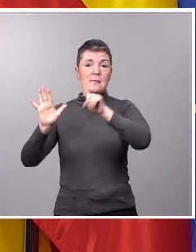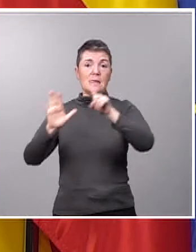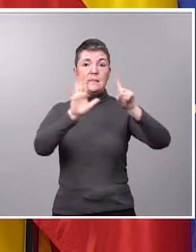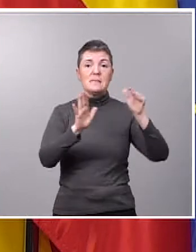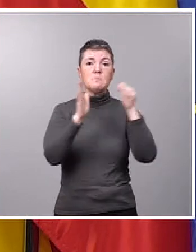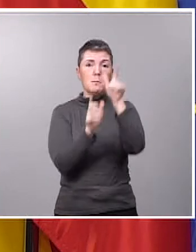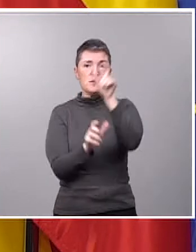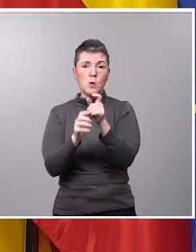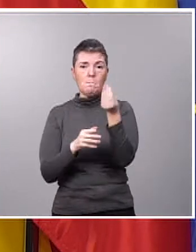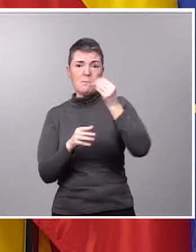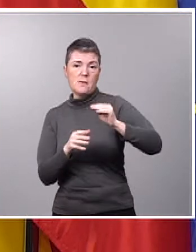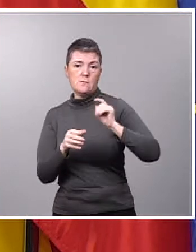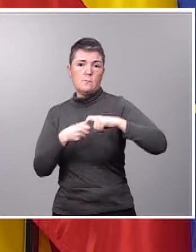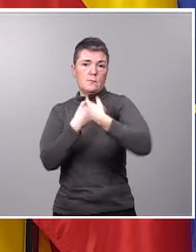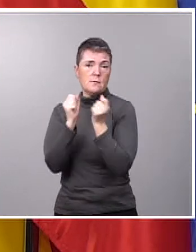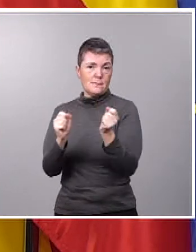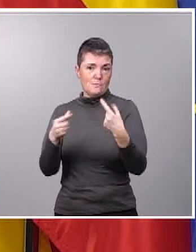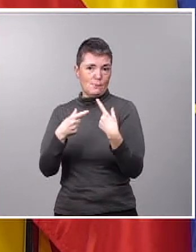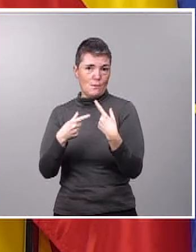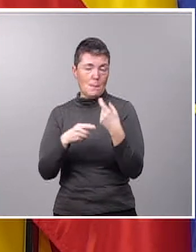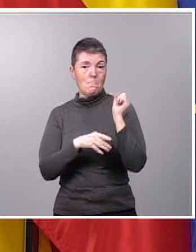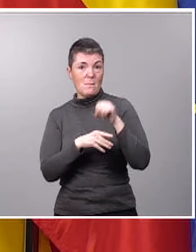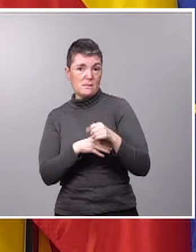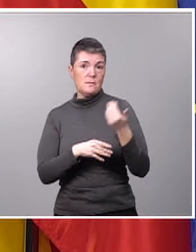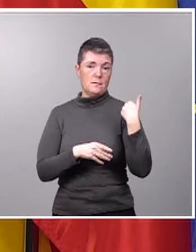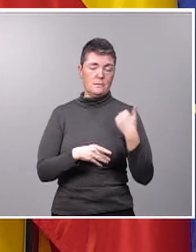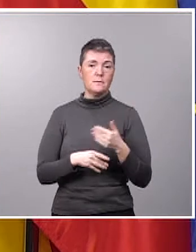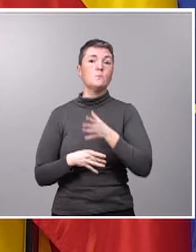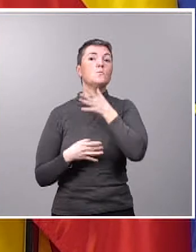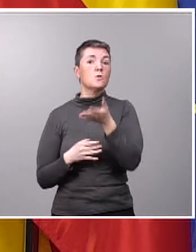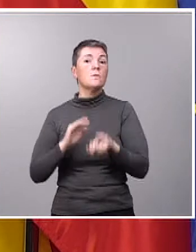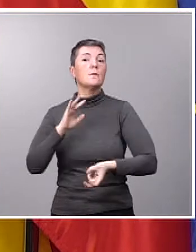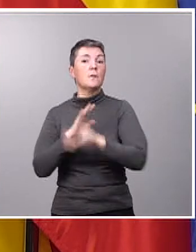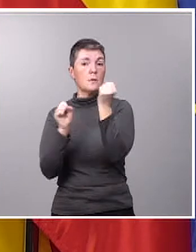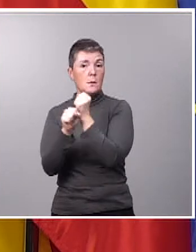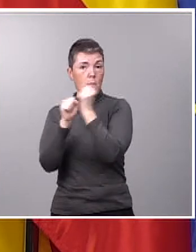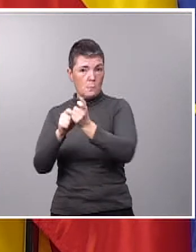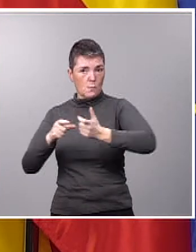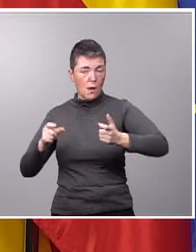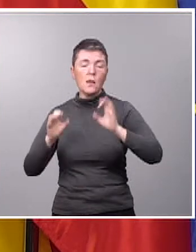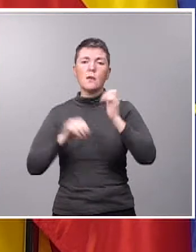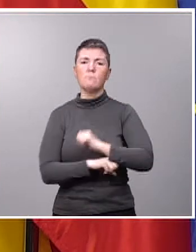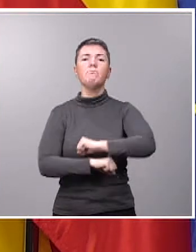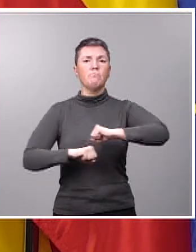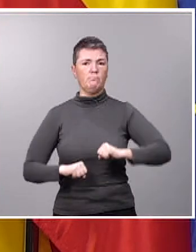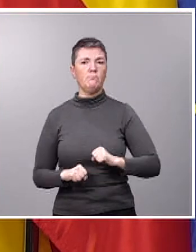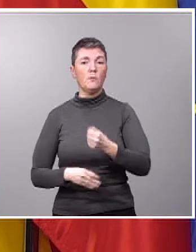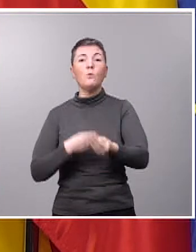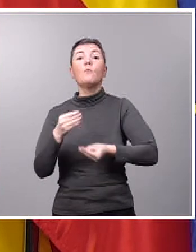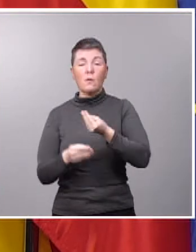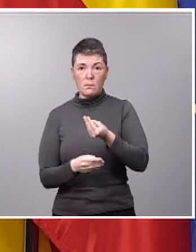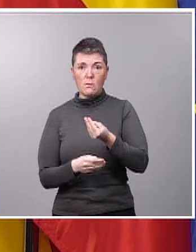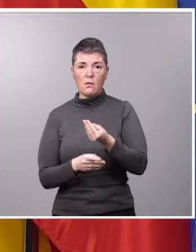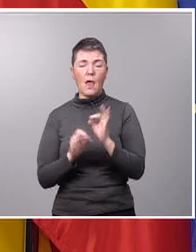más afiliadas a la Seguridad Social. Por lo tanto, la creación de empleo se está consolidando y lo hace, además, de manera